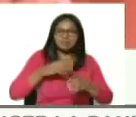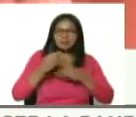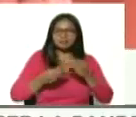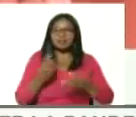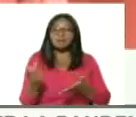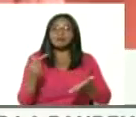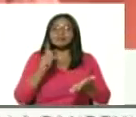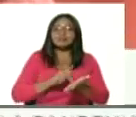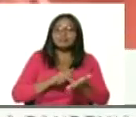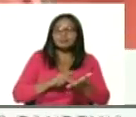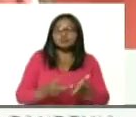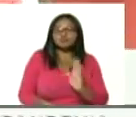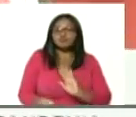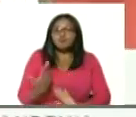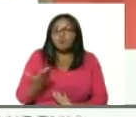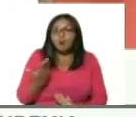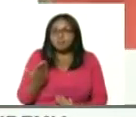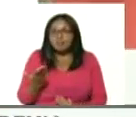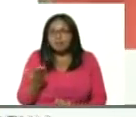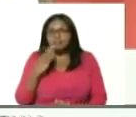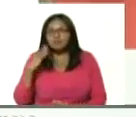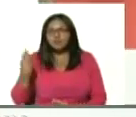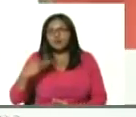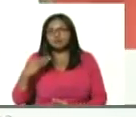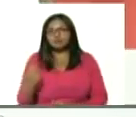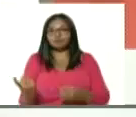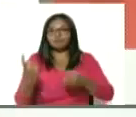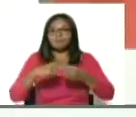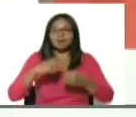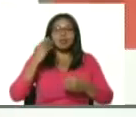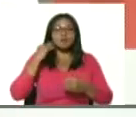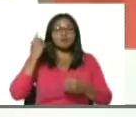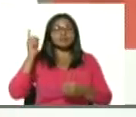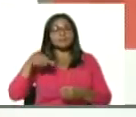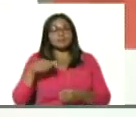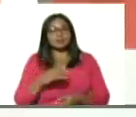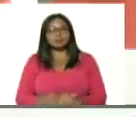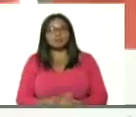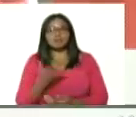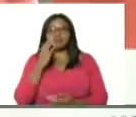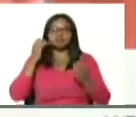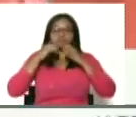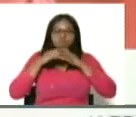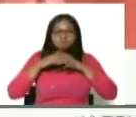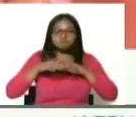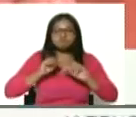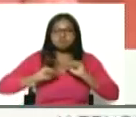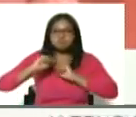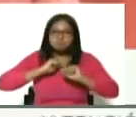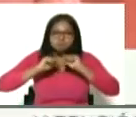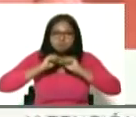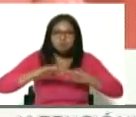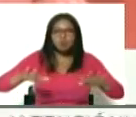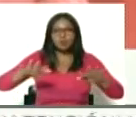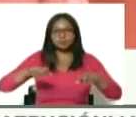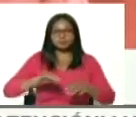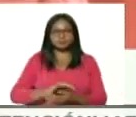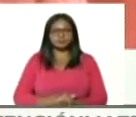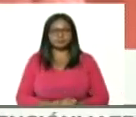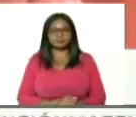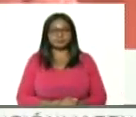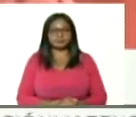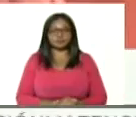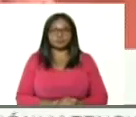participación importantísima de la juventud y de la mujer, que se ve, bueno, desplegada por todos lados en las comunidades. Y sin duda alguna